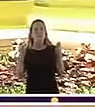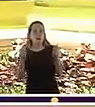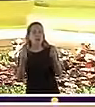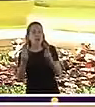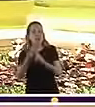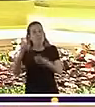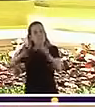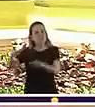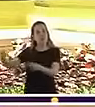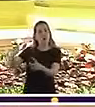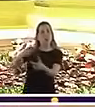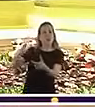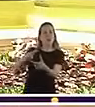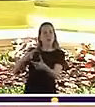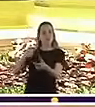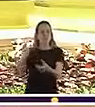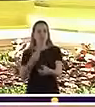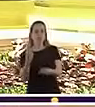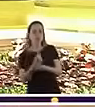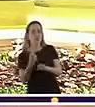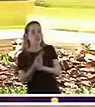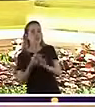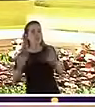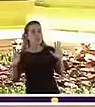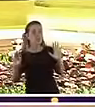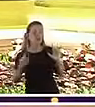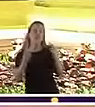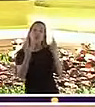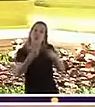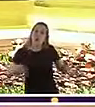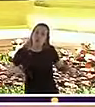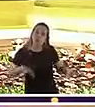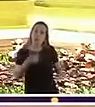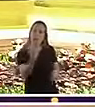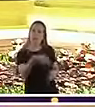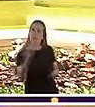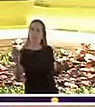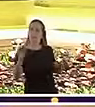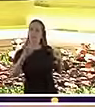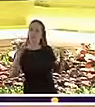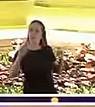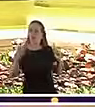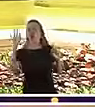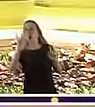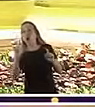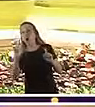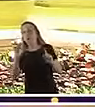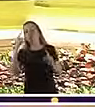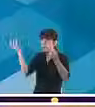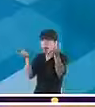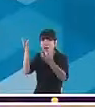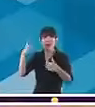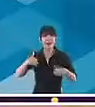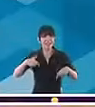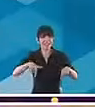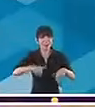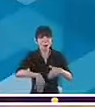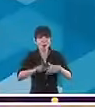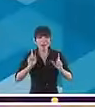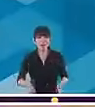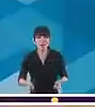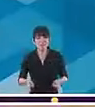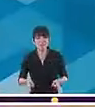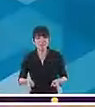Mujer, la plata que servía para pagar a los burlando del caso, para perseguir a los opositores. Y mientras se